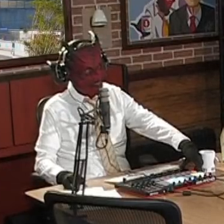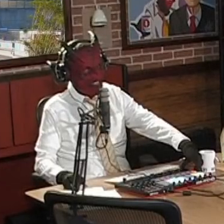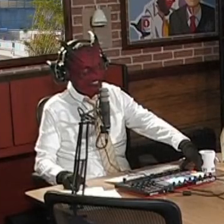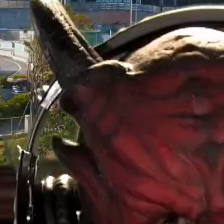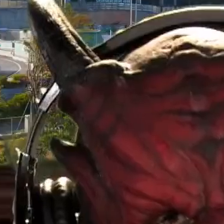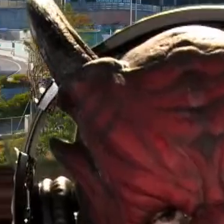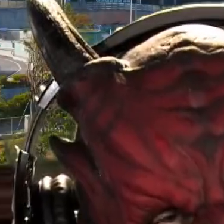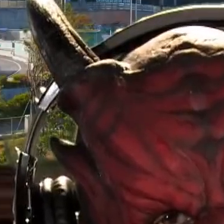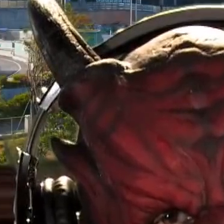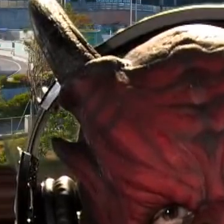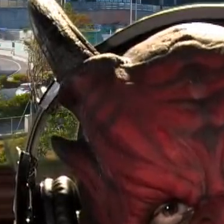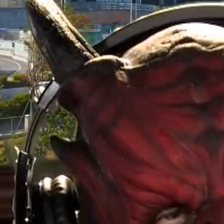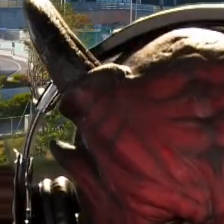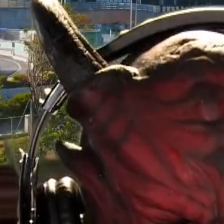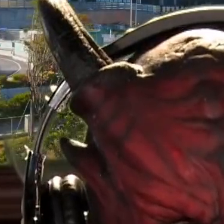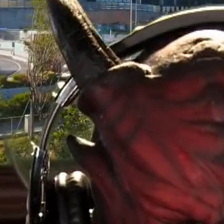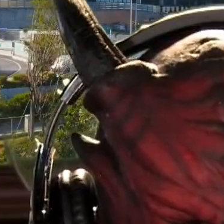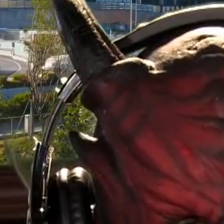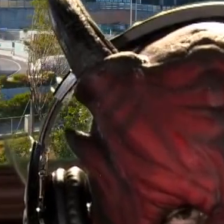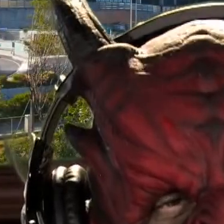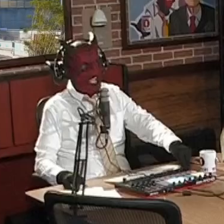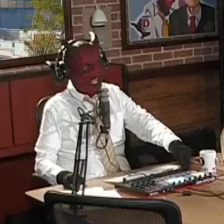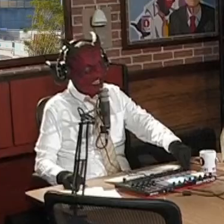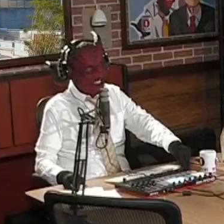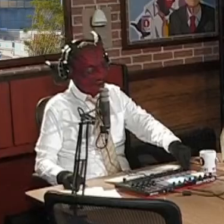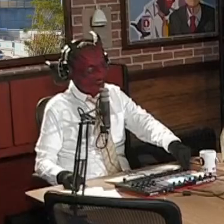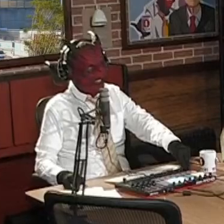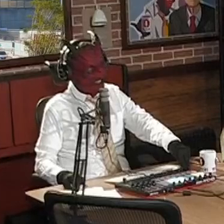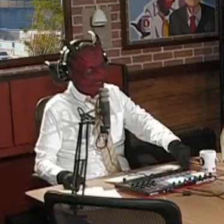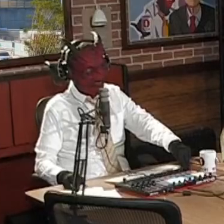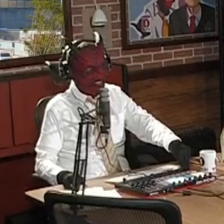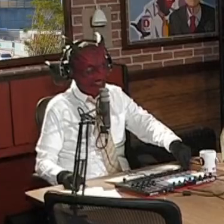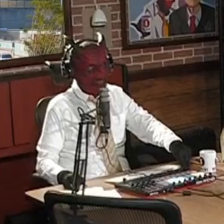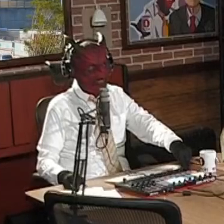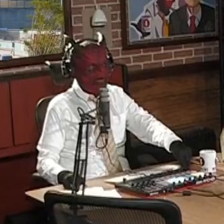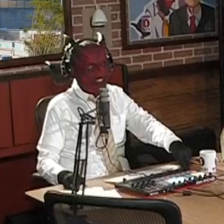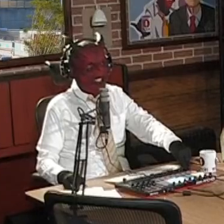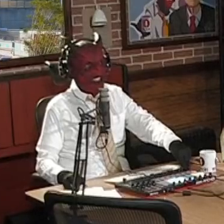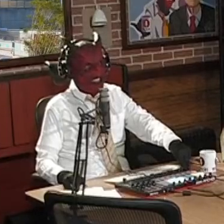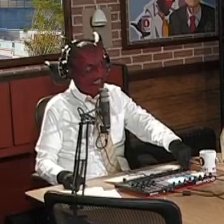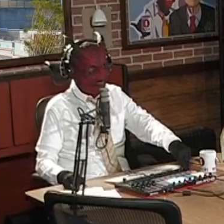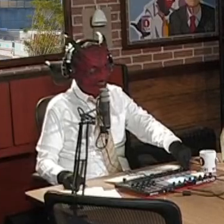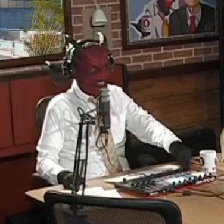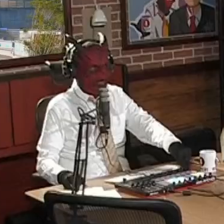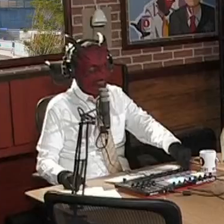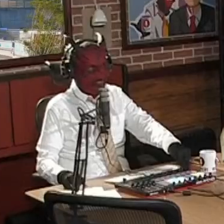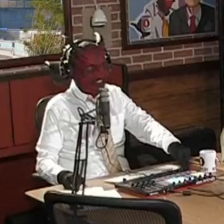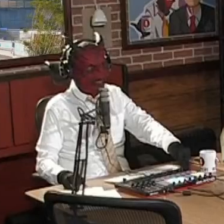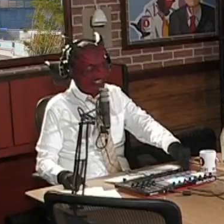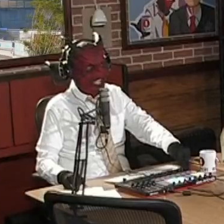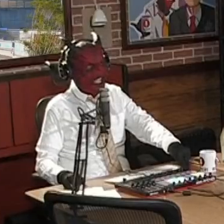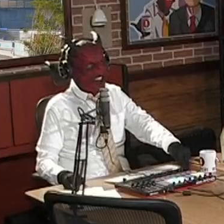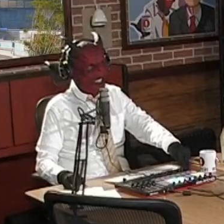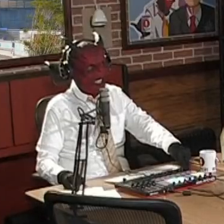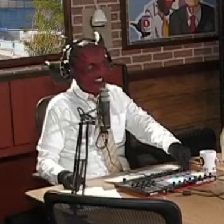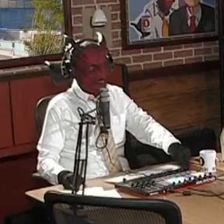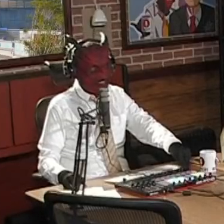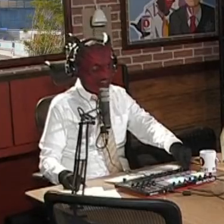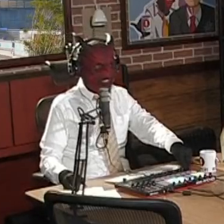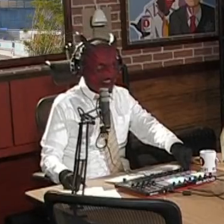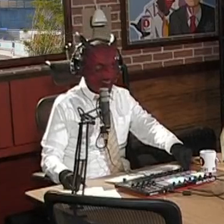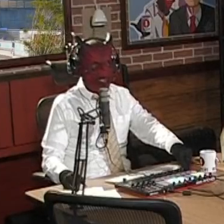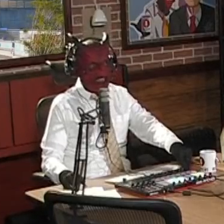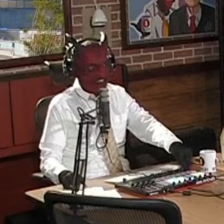la influenza, así que estén atentos. Agárrense porque se va a juntar con el COVID y quién sabe cómo nos va a ir con todo esto. Así que